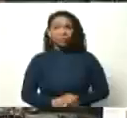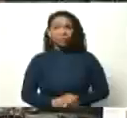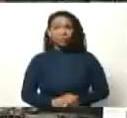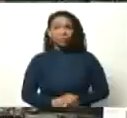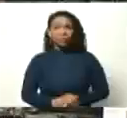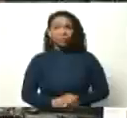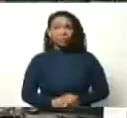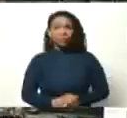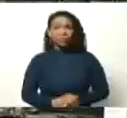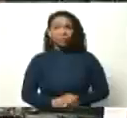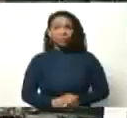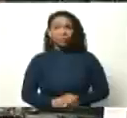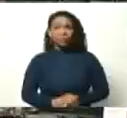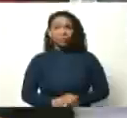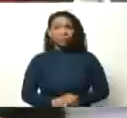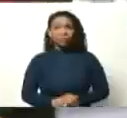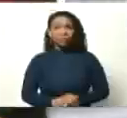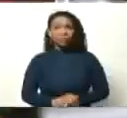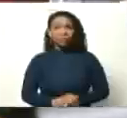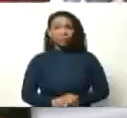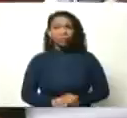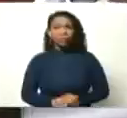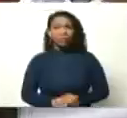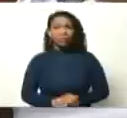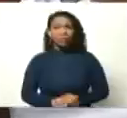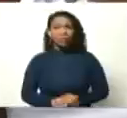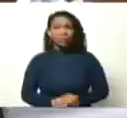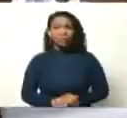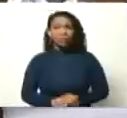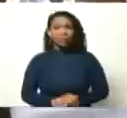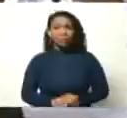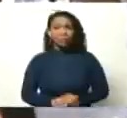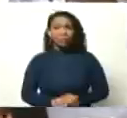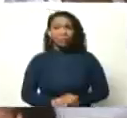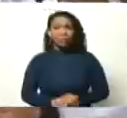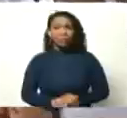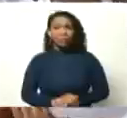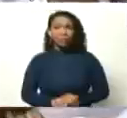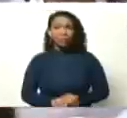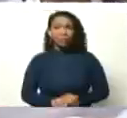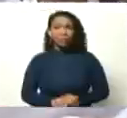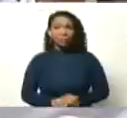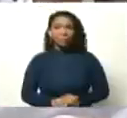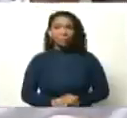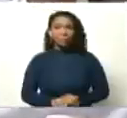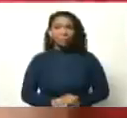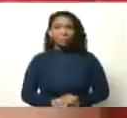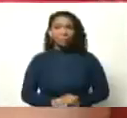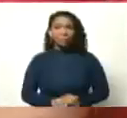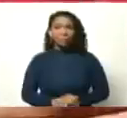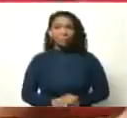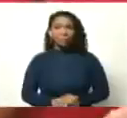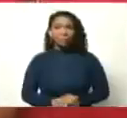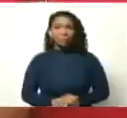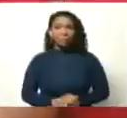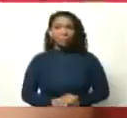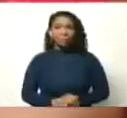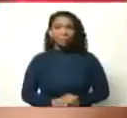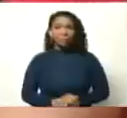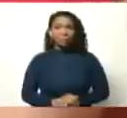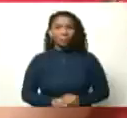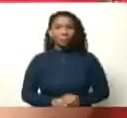Alex Saab, tu pensamiento está libre, no lo pueden secuestrar. Liberen nuestro diplomático Alex Saab,